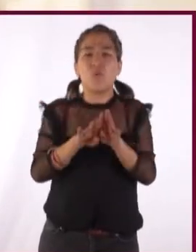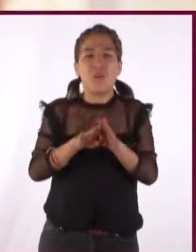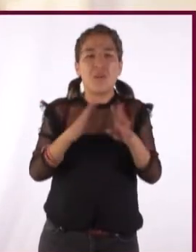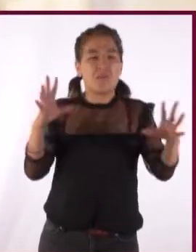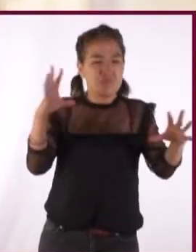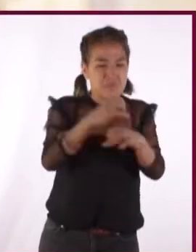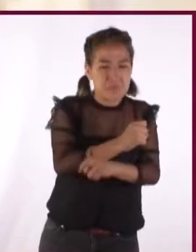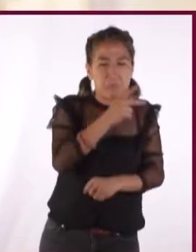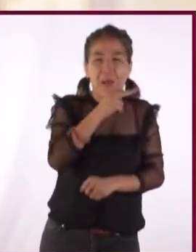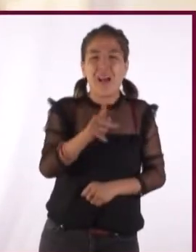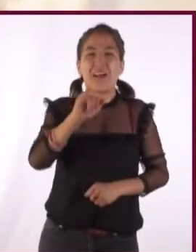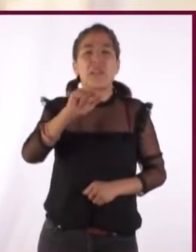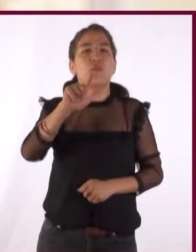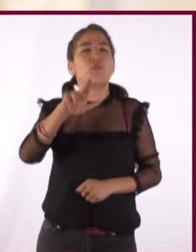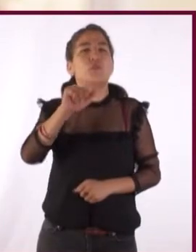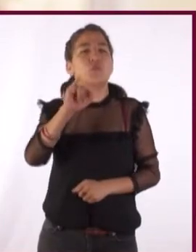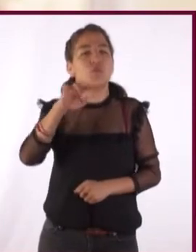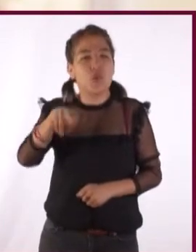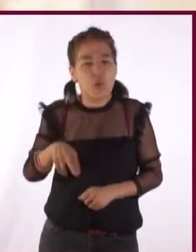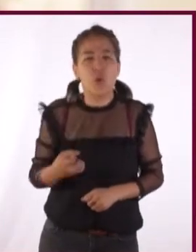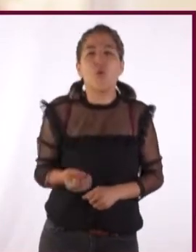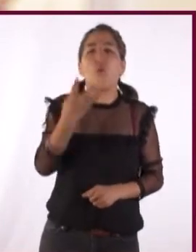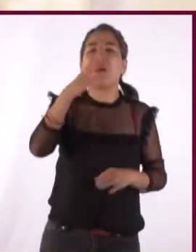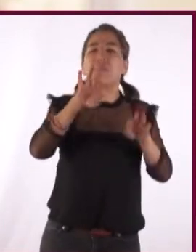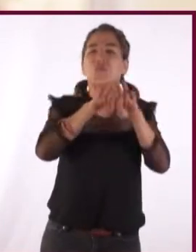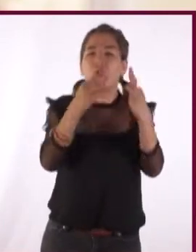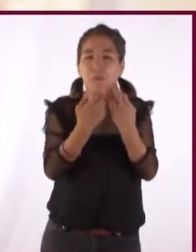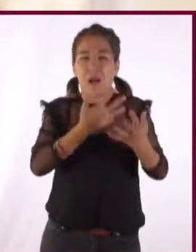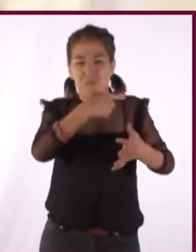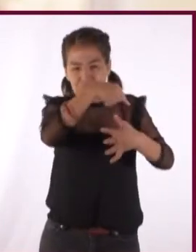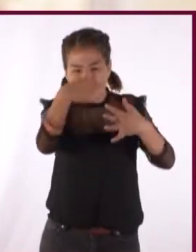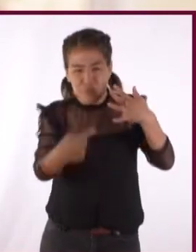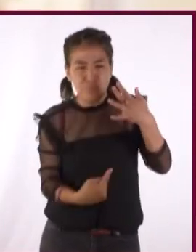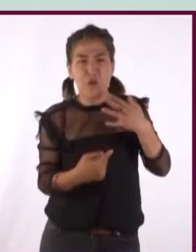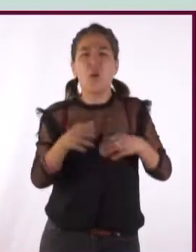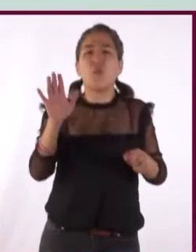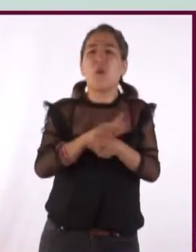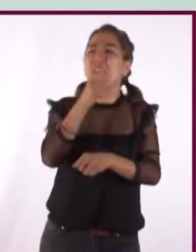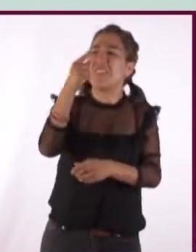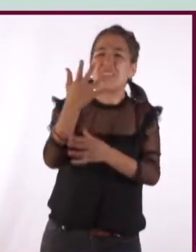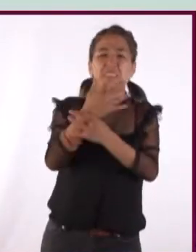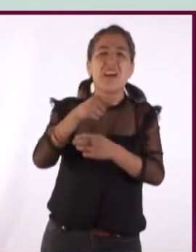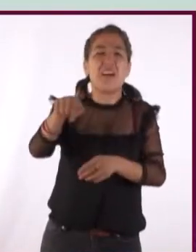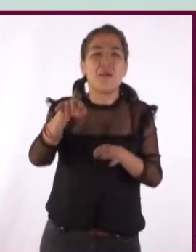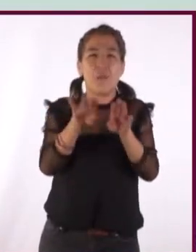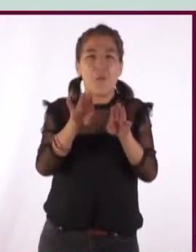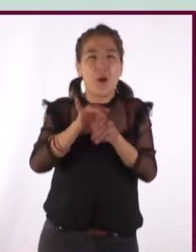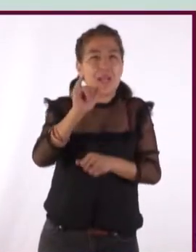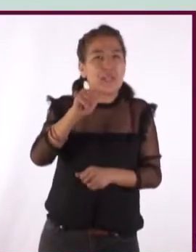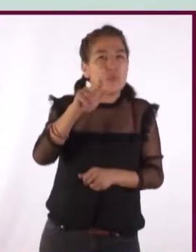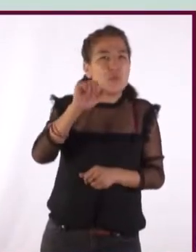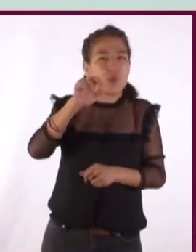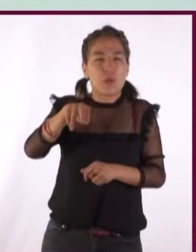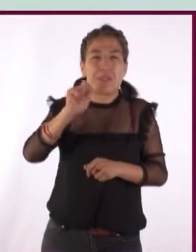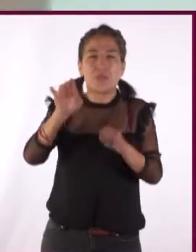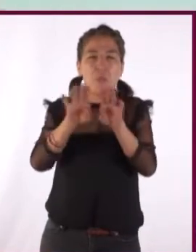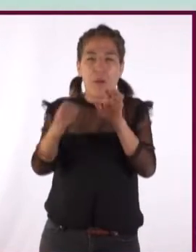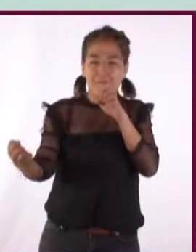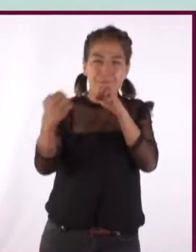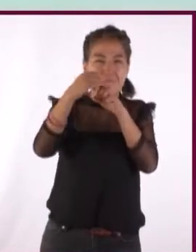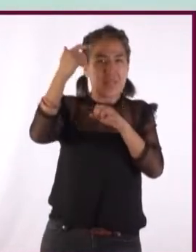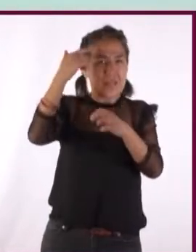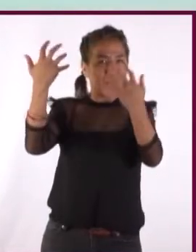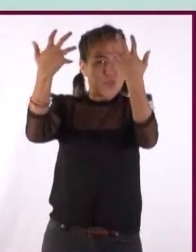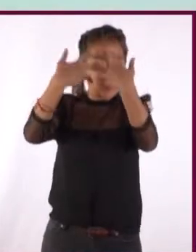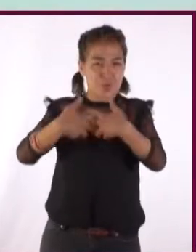una ilusión? ¿Cuántos tipos hay? ¿Por qué se dice que engañan a nuestro cerebro? Aquí es bien importante hacer la distinción entre ilusión